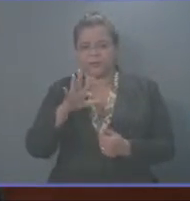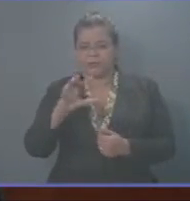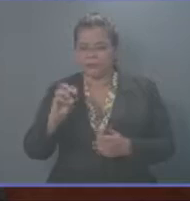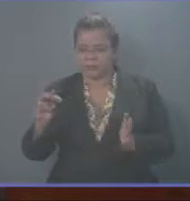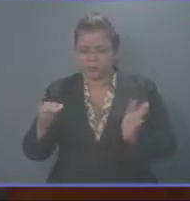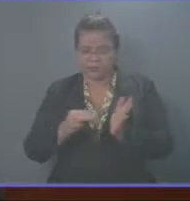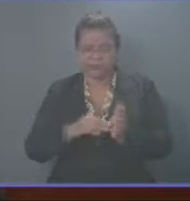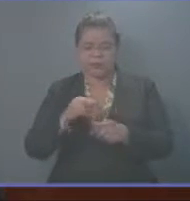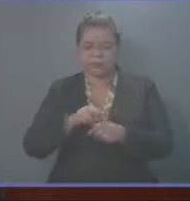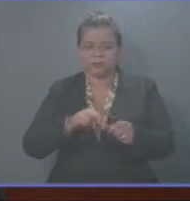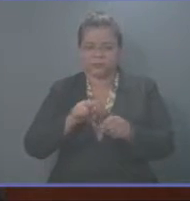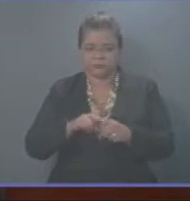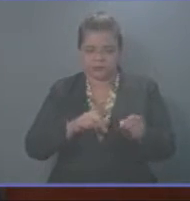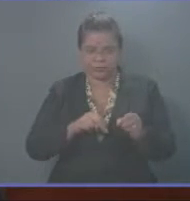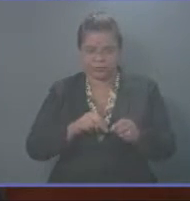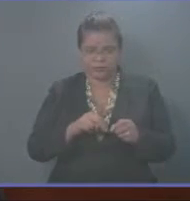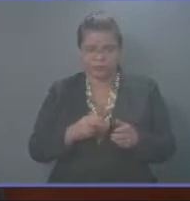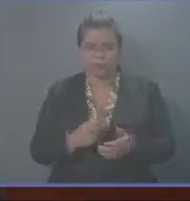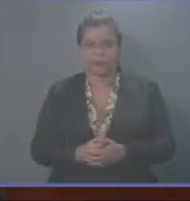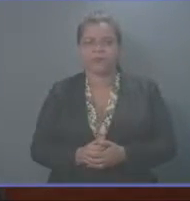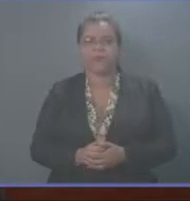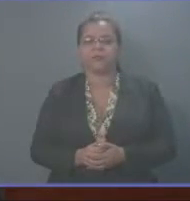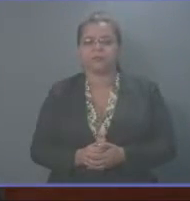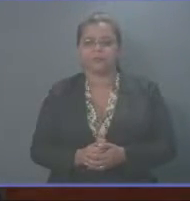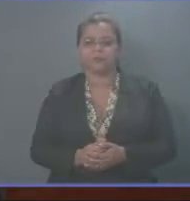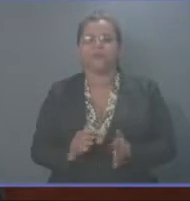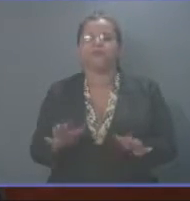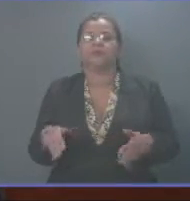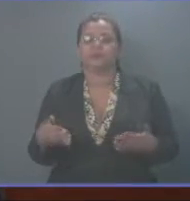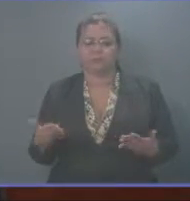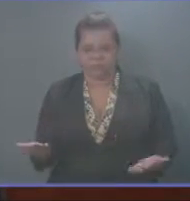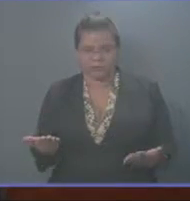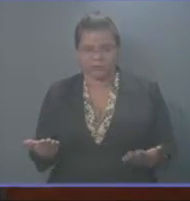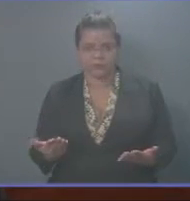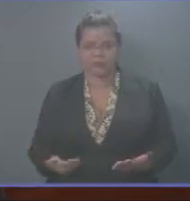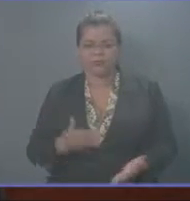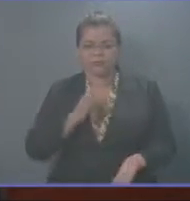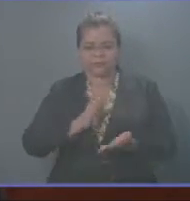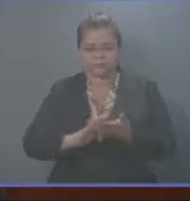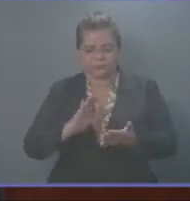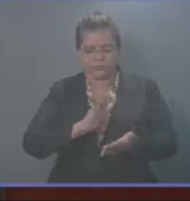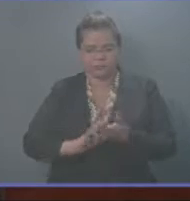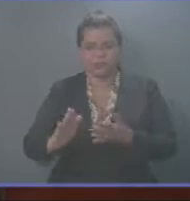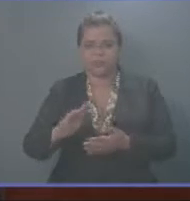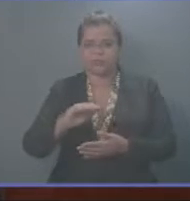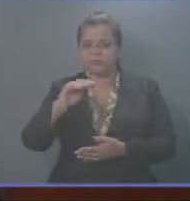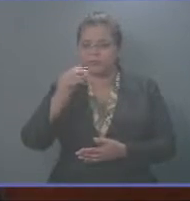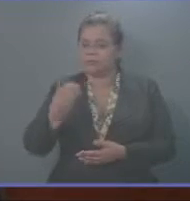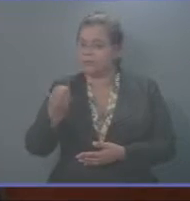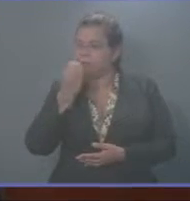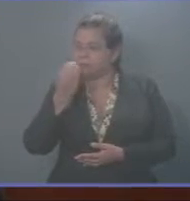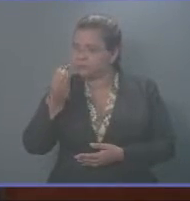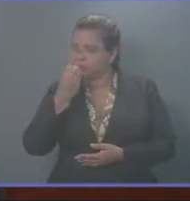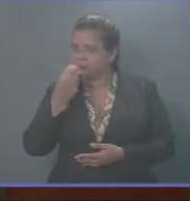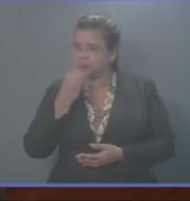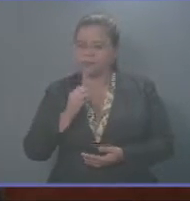3.250.000 dólares de los Estados Unidos de América para financiar cuotas de